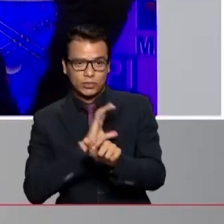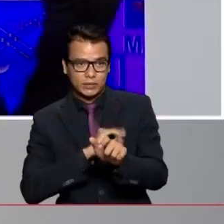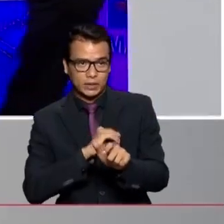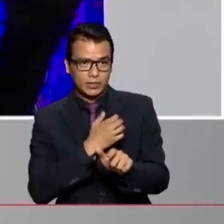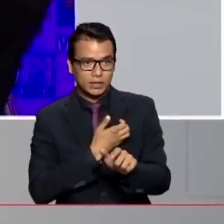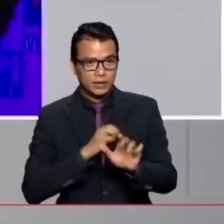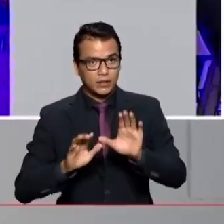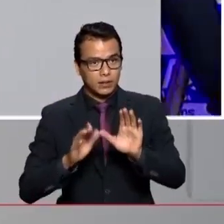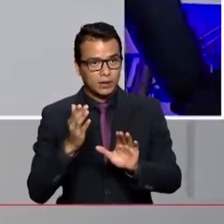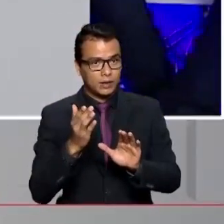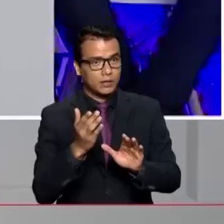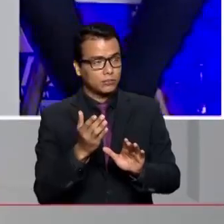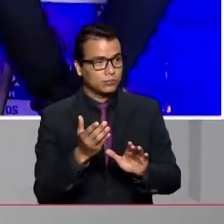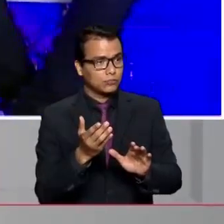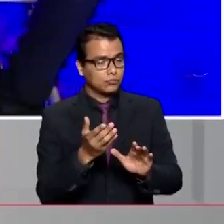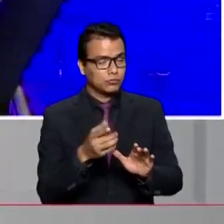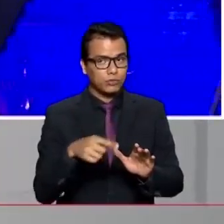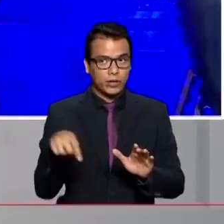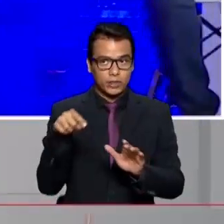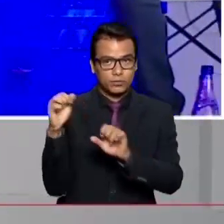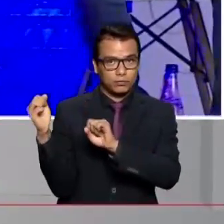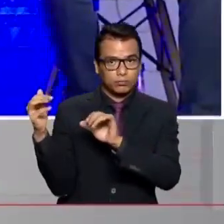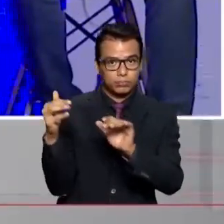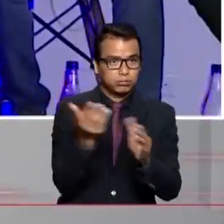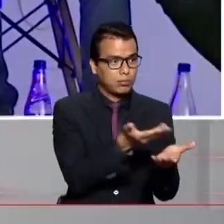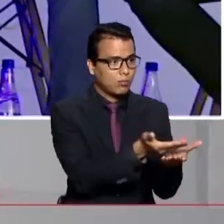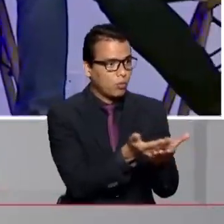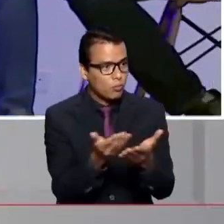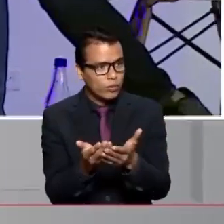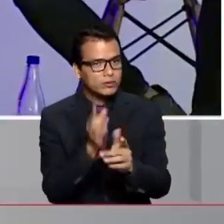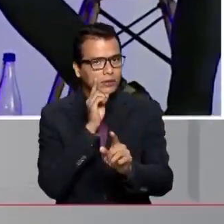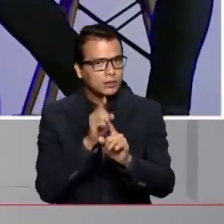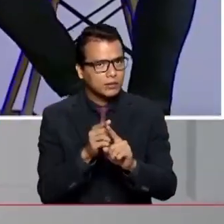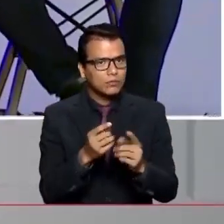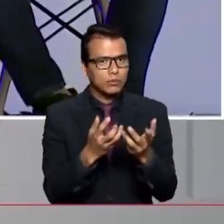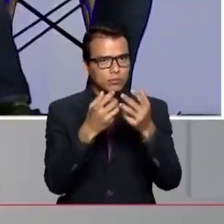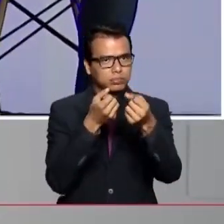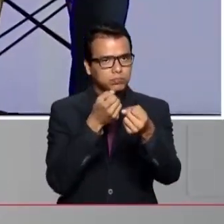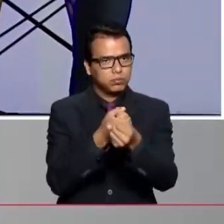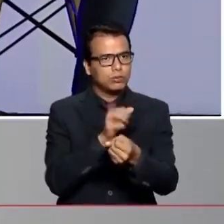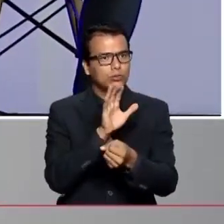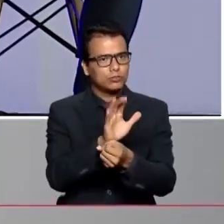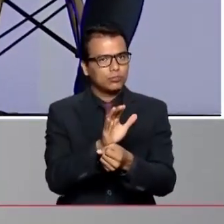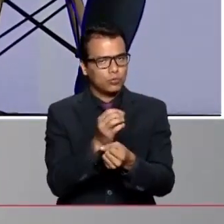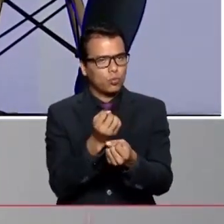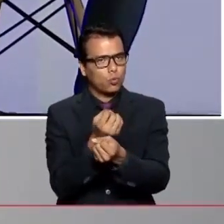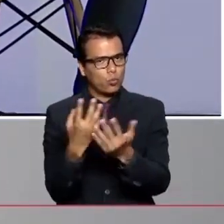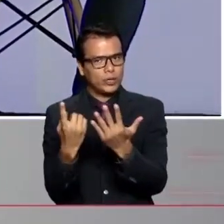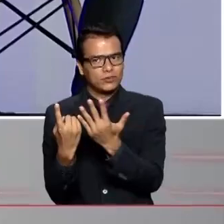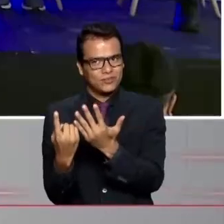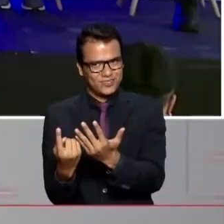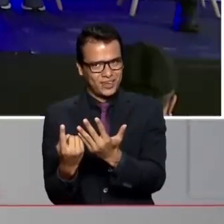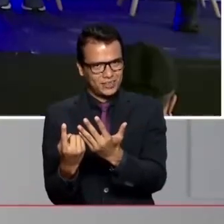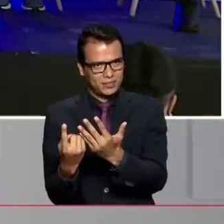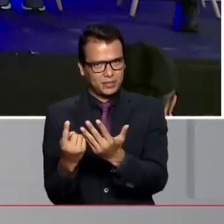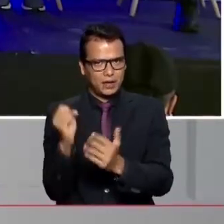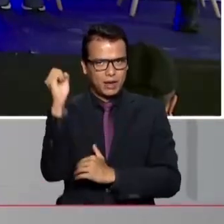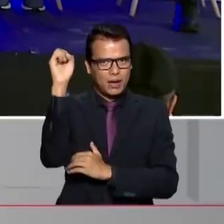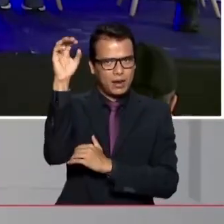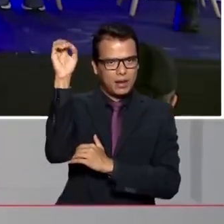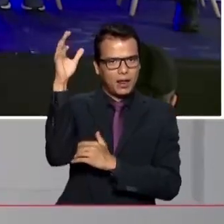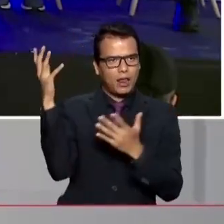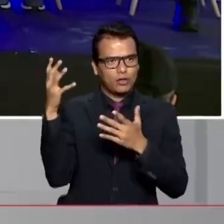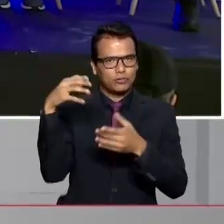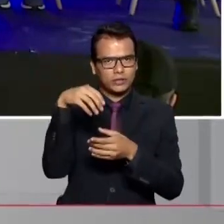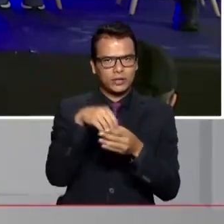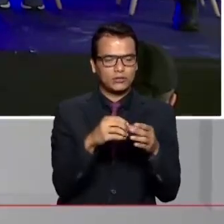que atendieron su invitación para exponer ideas para fortalecer el sector. Seis de los aspirantes asistieron al foro que tuvo lugar en la sede